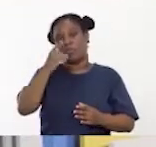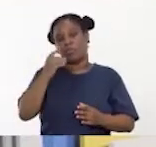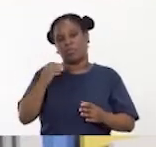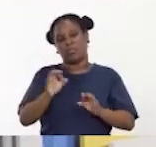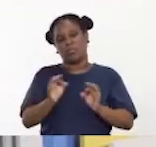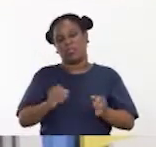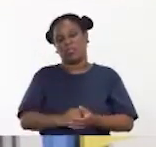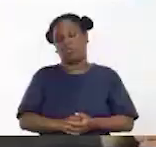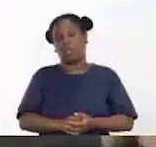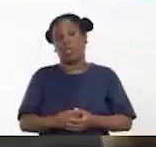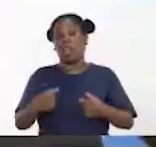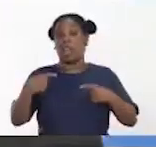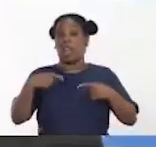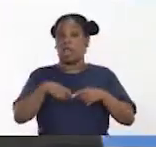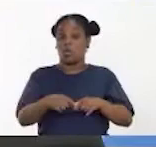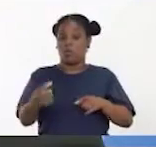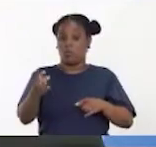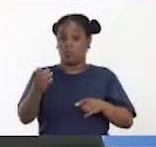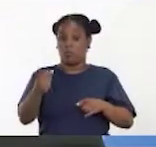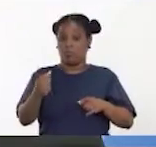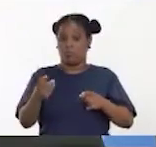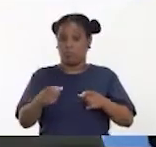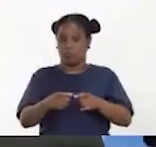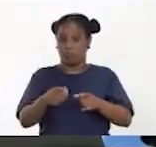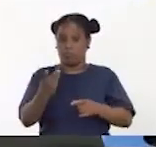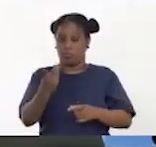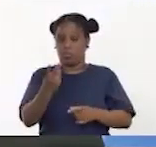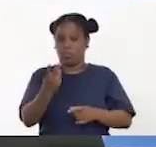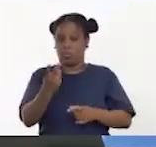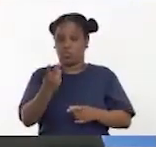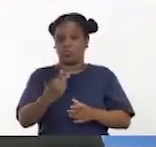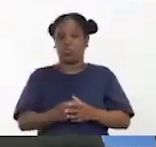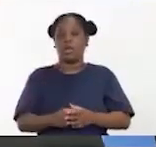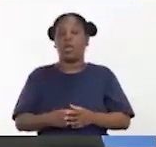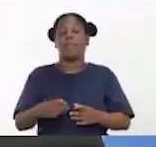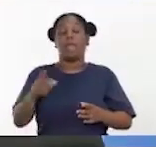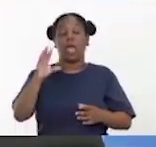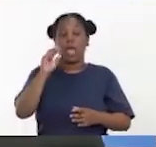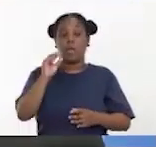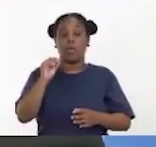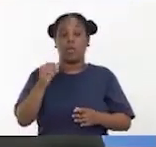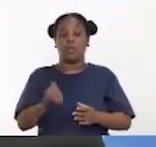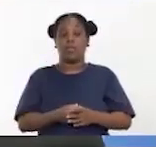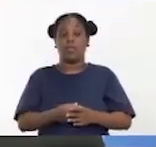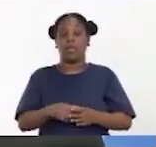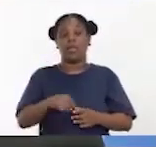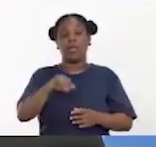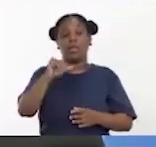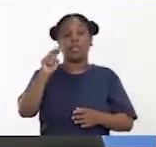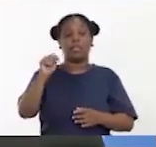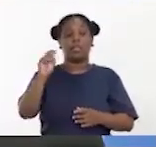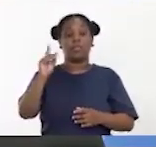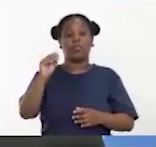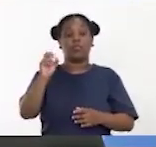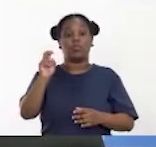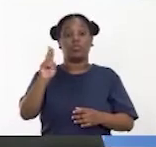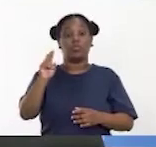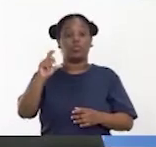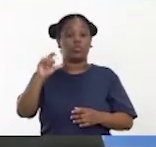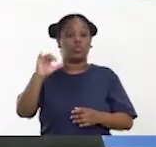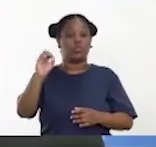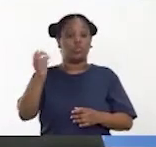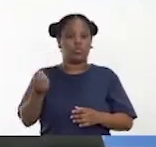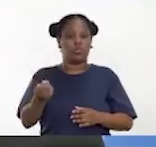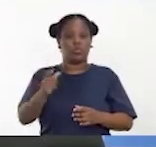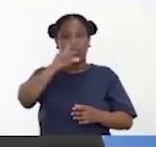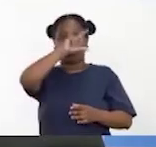La unidad 2 En la unidad 2 tratamos la inducción completa